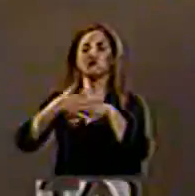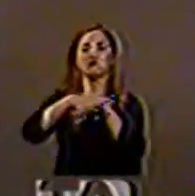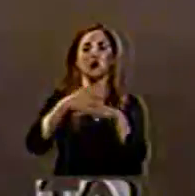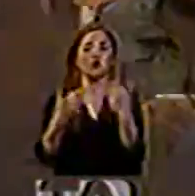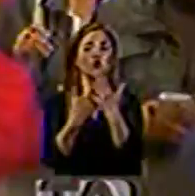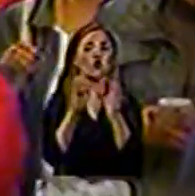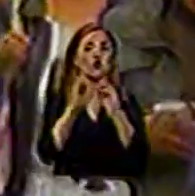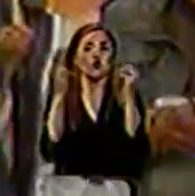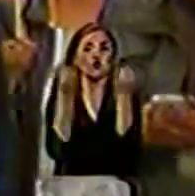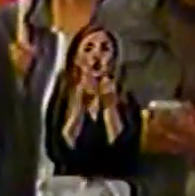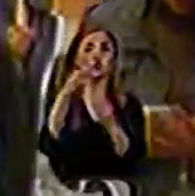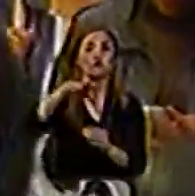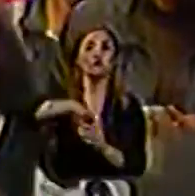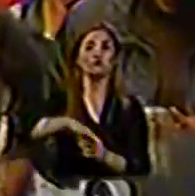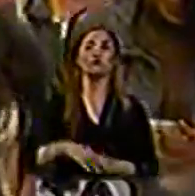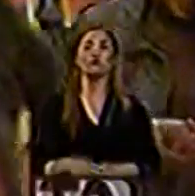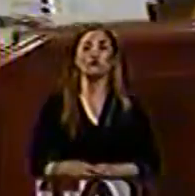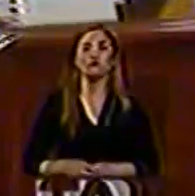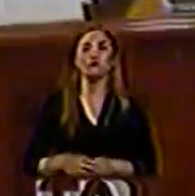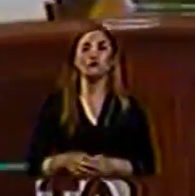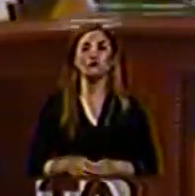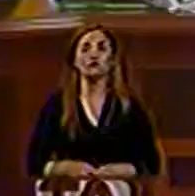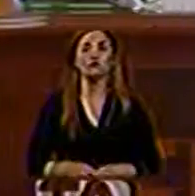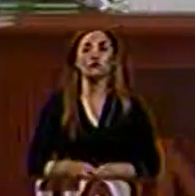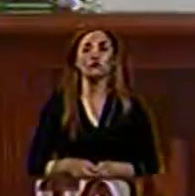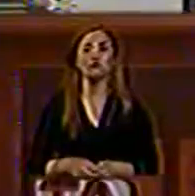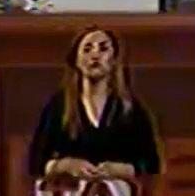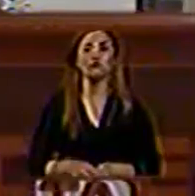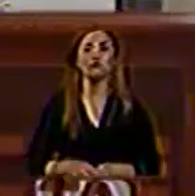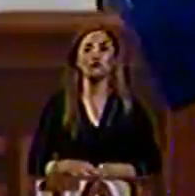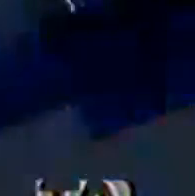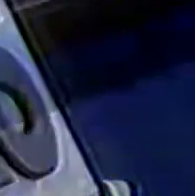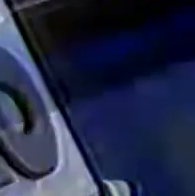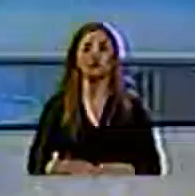nuevo organismo electoral. En Quito, Daniela Valencia, 24 horas.